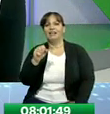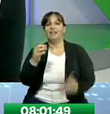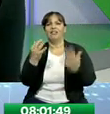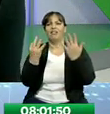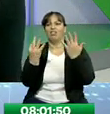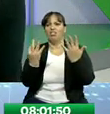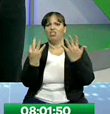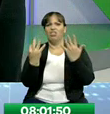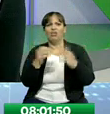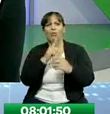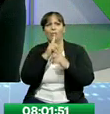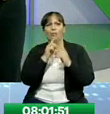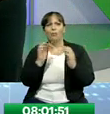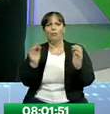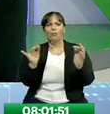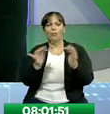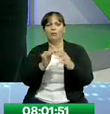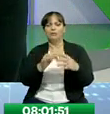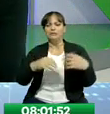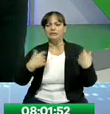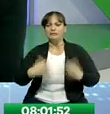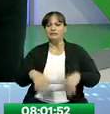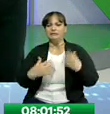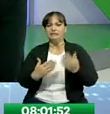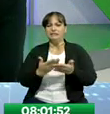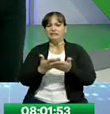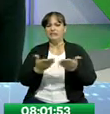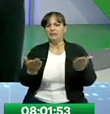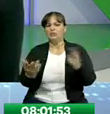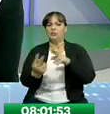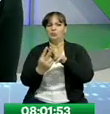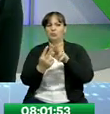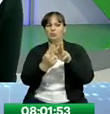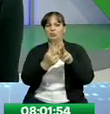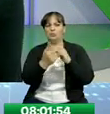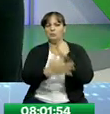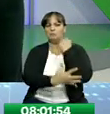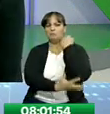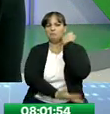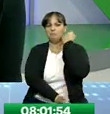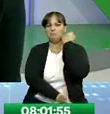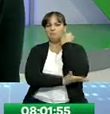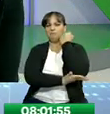también hay que invertir en el mes de septiembre